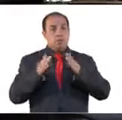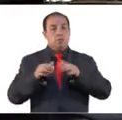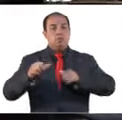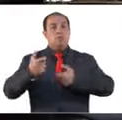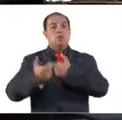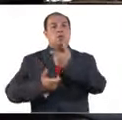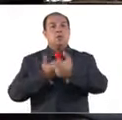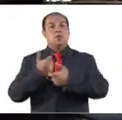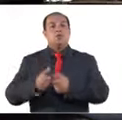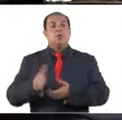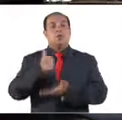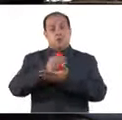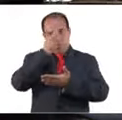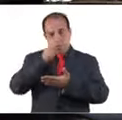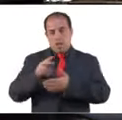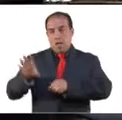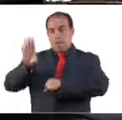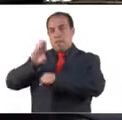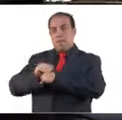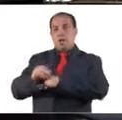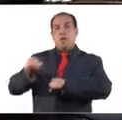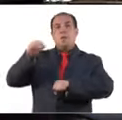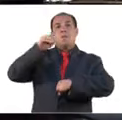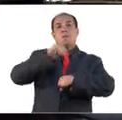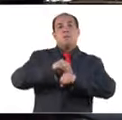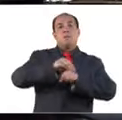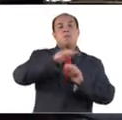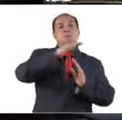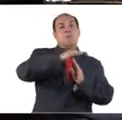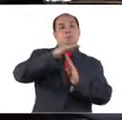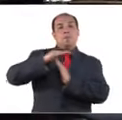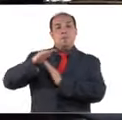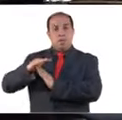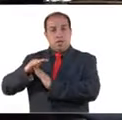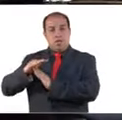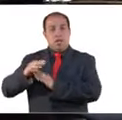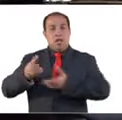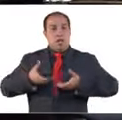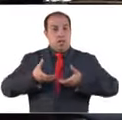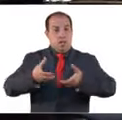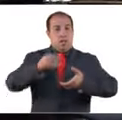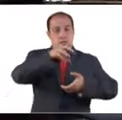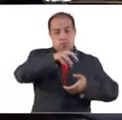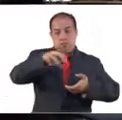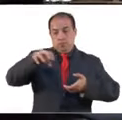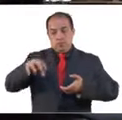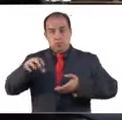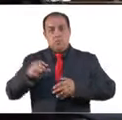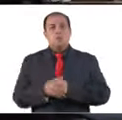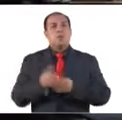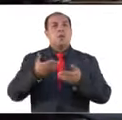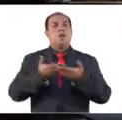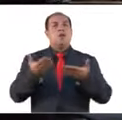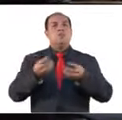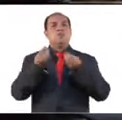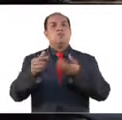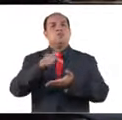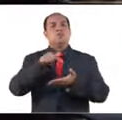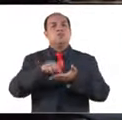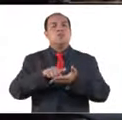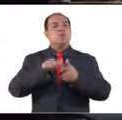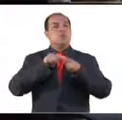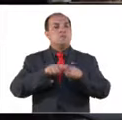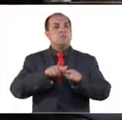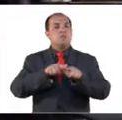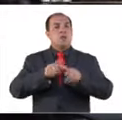permitió a los restaurantes la instalación de mesas en la vía pública. Al día de hoy, muchos establecimientos aún permanecen en la